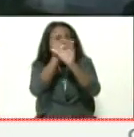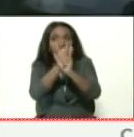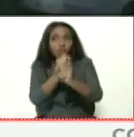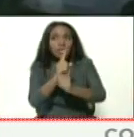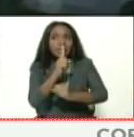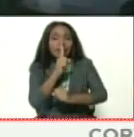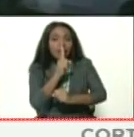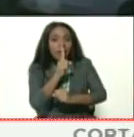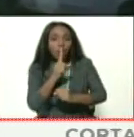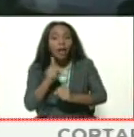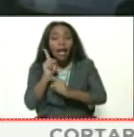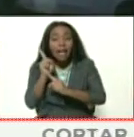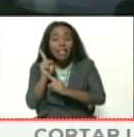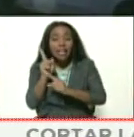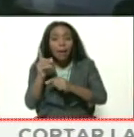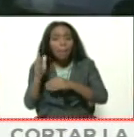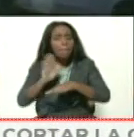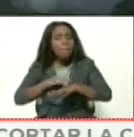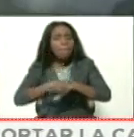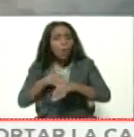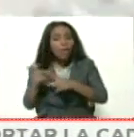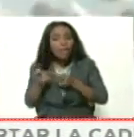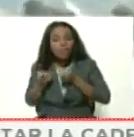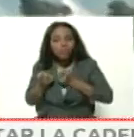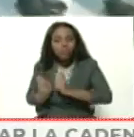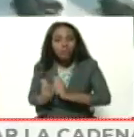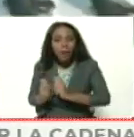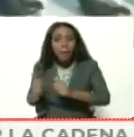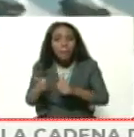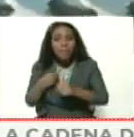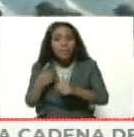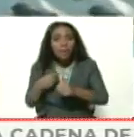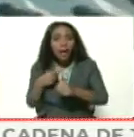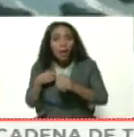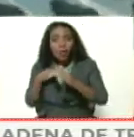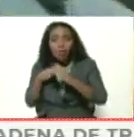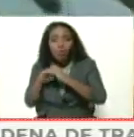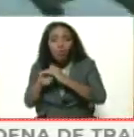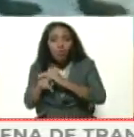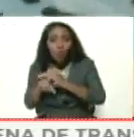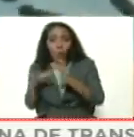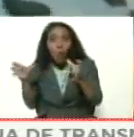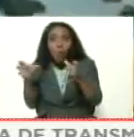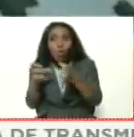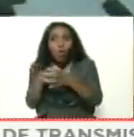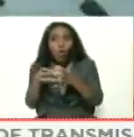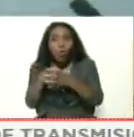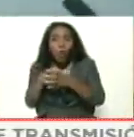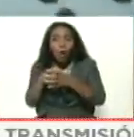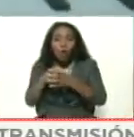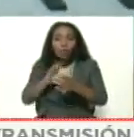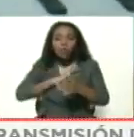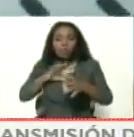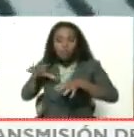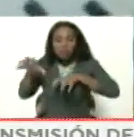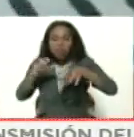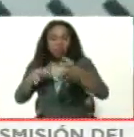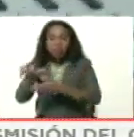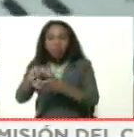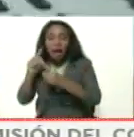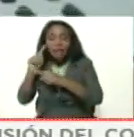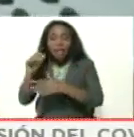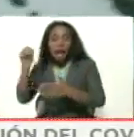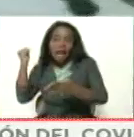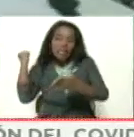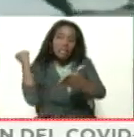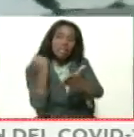silenciadores, era porque la intención principal era introducir grupos de asaltos que se encargaran del